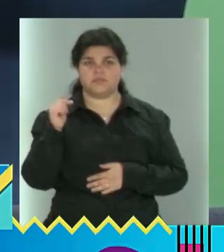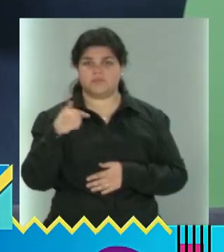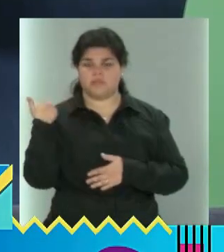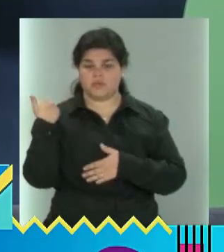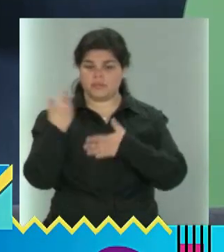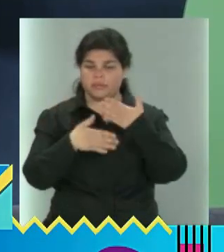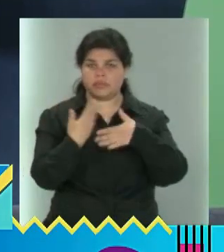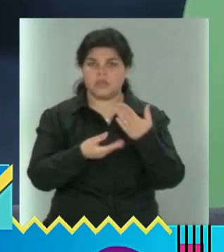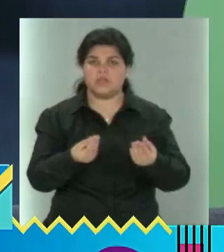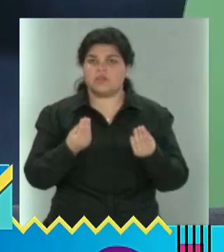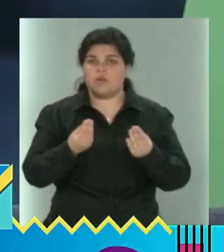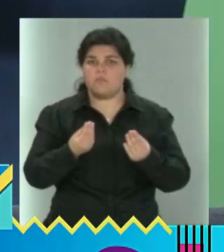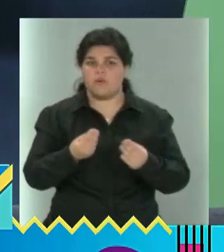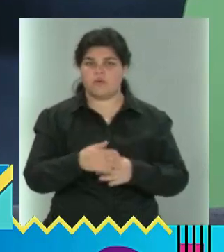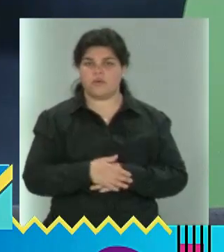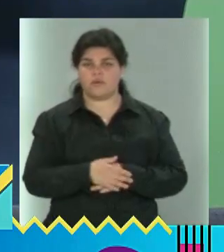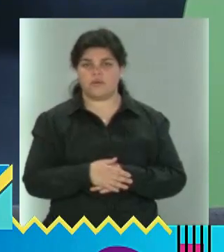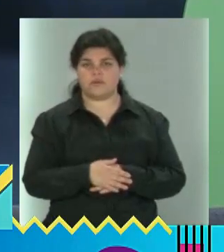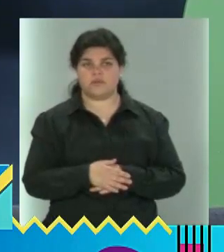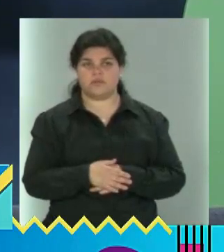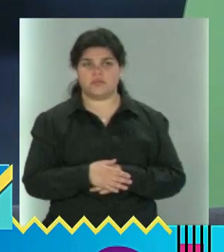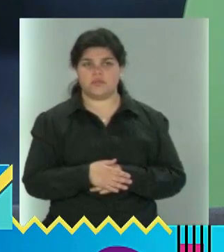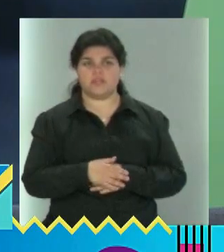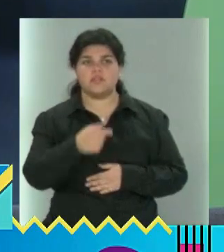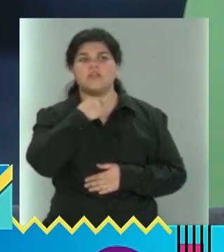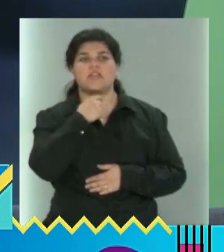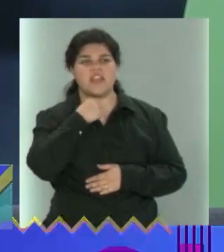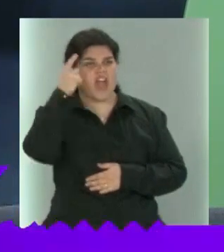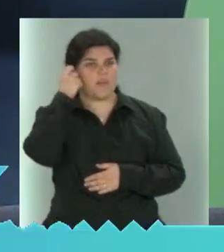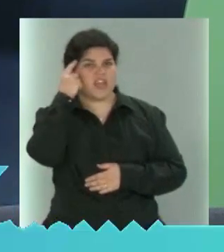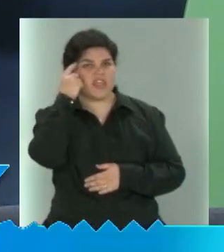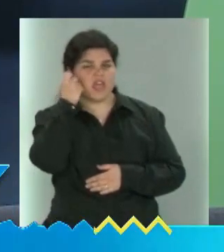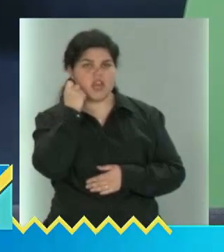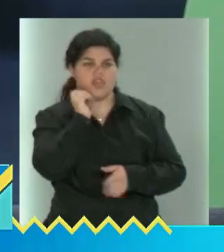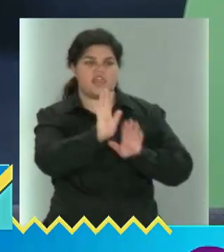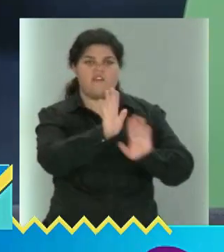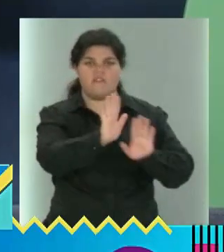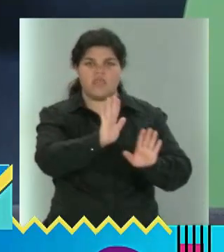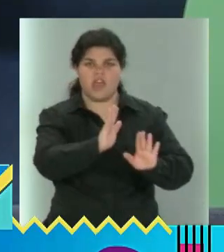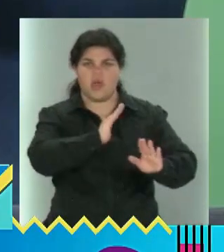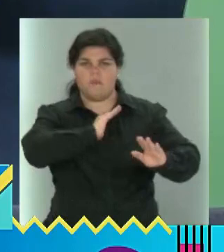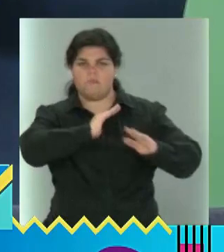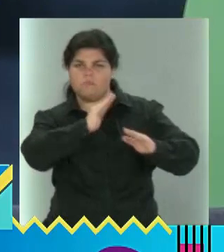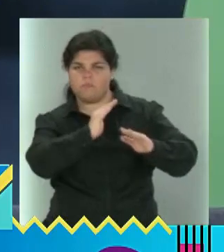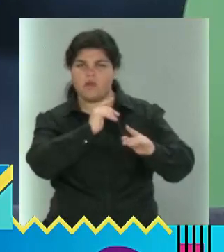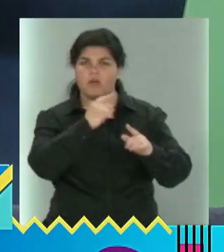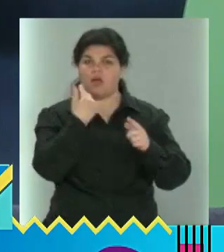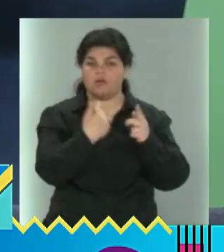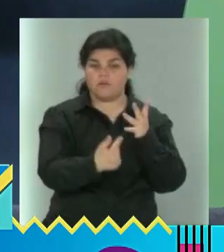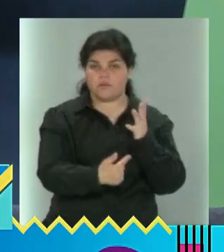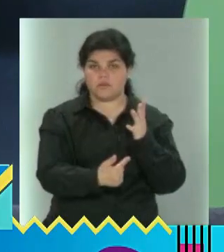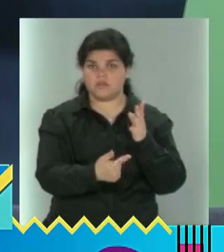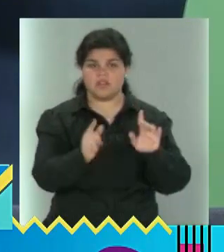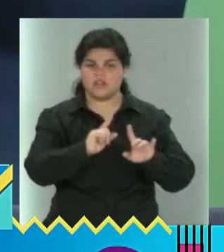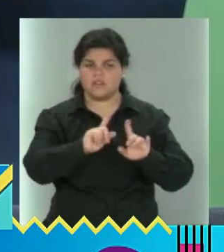al arte marcial, llega en busca de aprender a pelear y aprender a defenderse, y termina siendo una forma